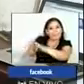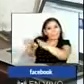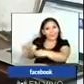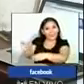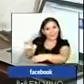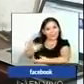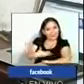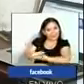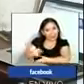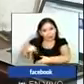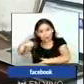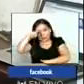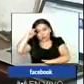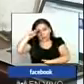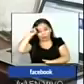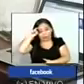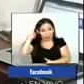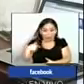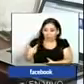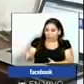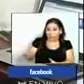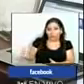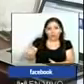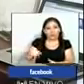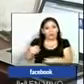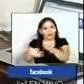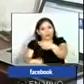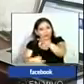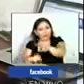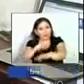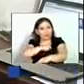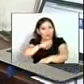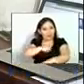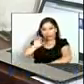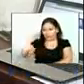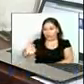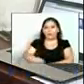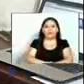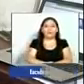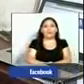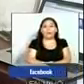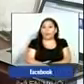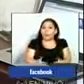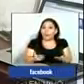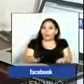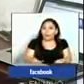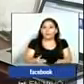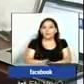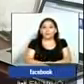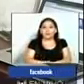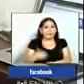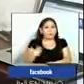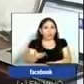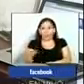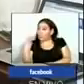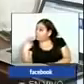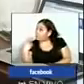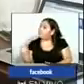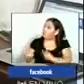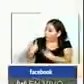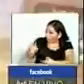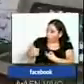Cuando Cuando Cuando le dejan La guía de trabajo Donde ellos estudian Y pues cualquier cosa Pues me están